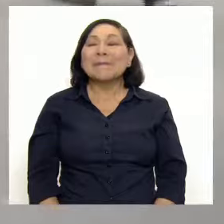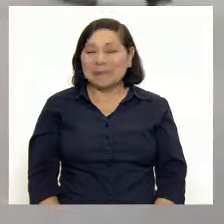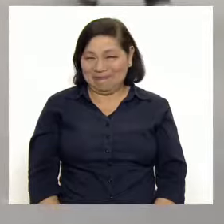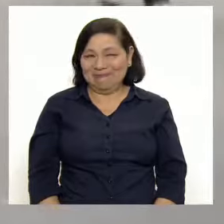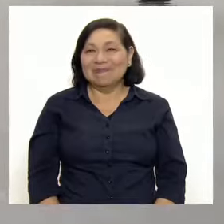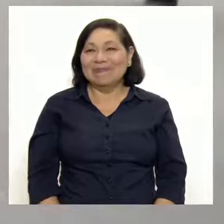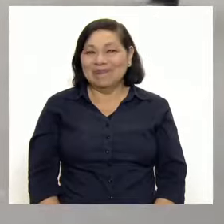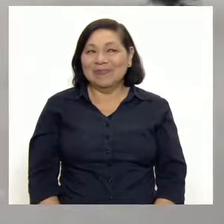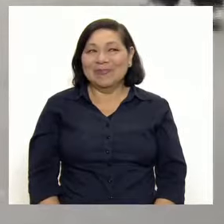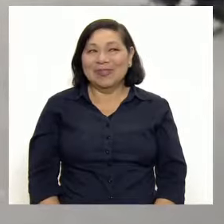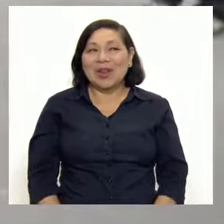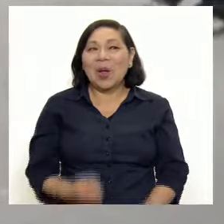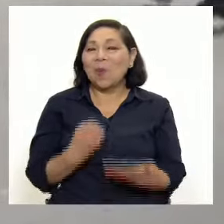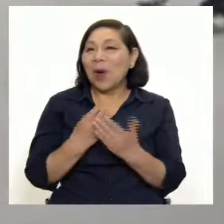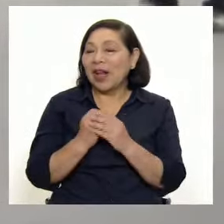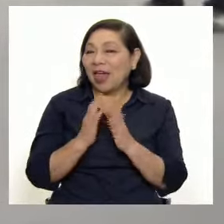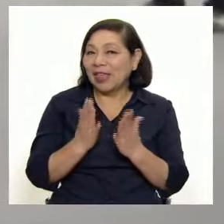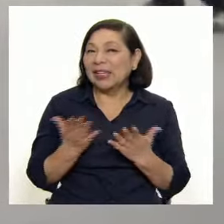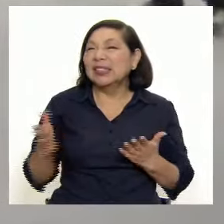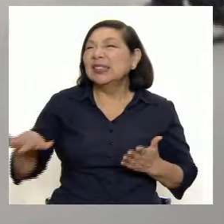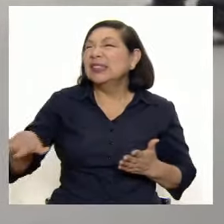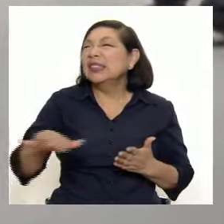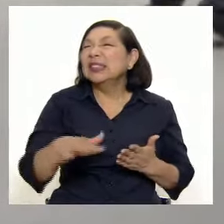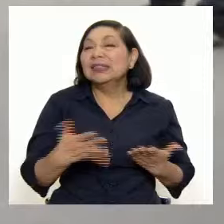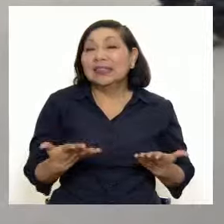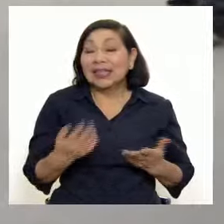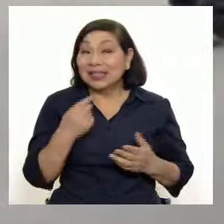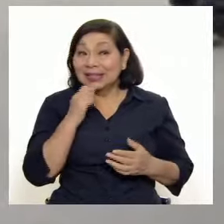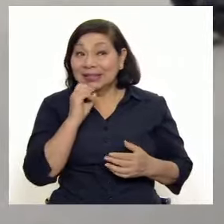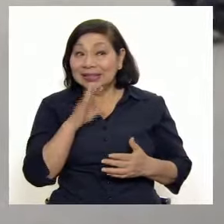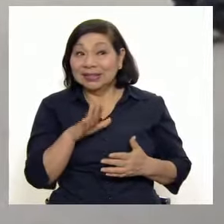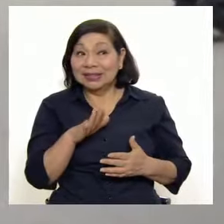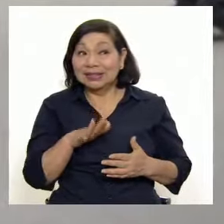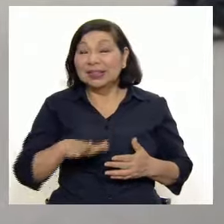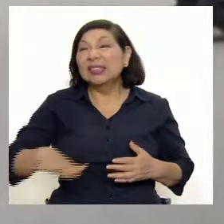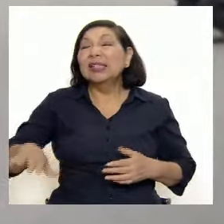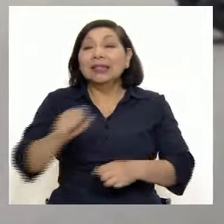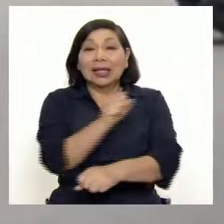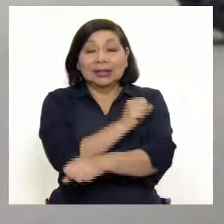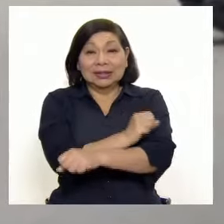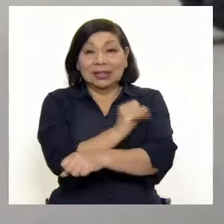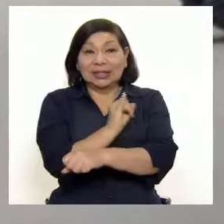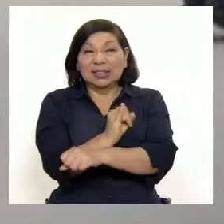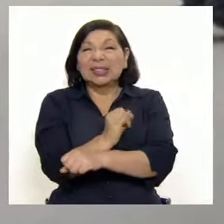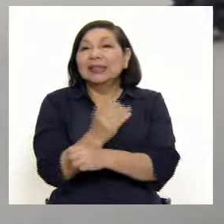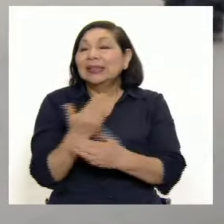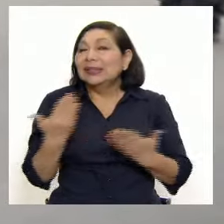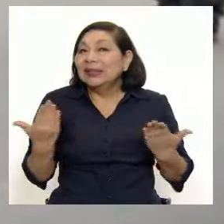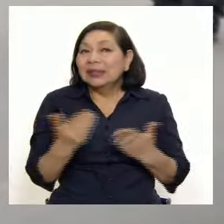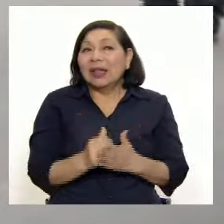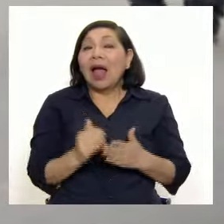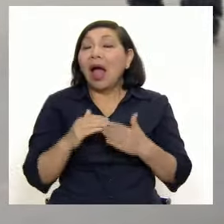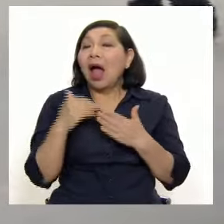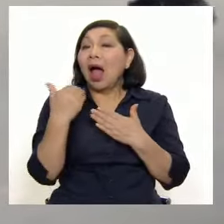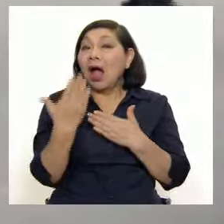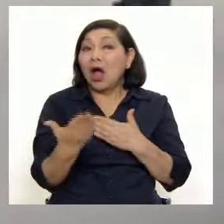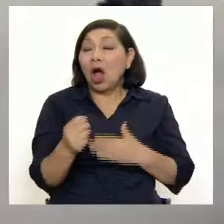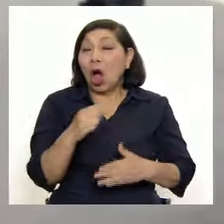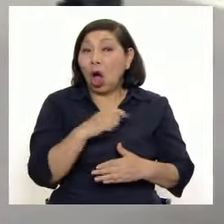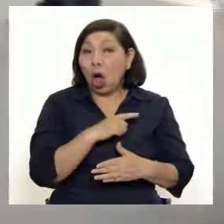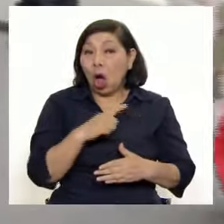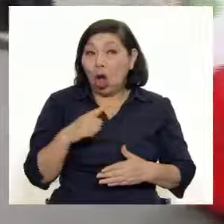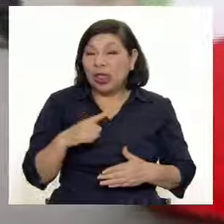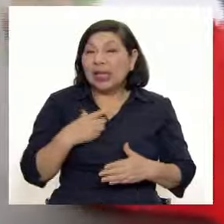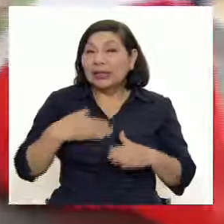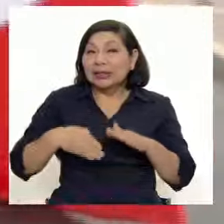¿Qué tal? ¿Cómo estás, María de Jesús? Muy buenos días. Estamos nosotros, así como lo has mencionado, en el distrito de San Isidro. Precisamente en los exteriores del hotel donde se